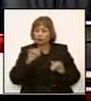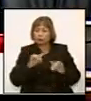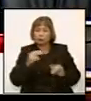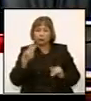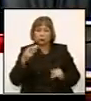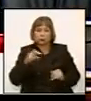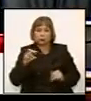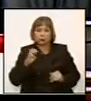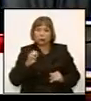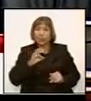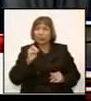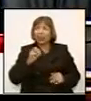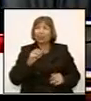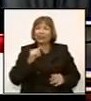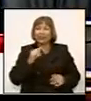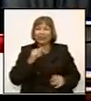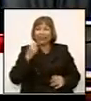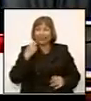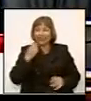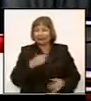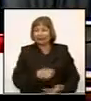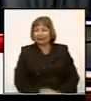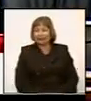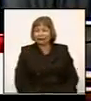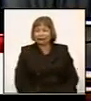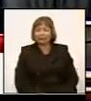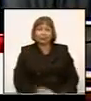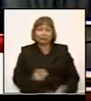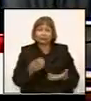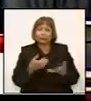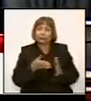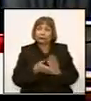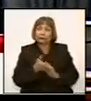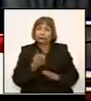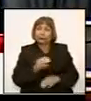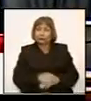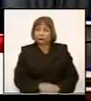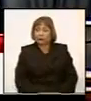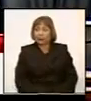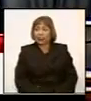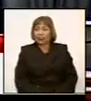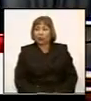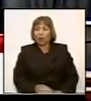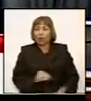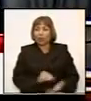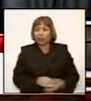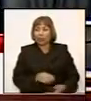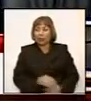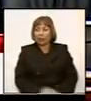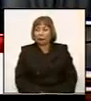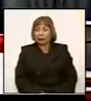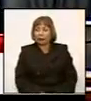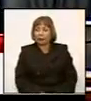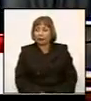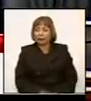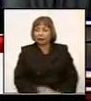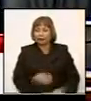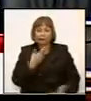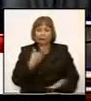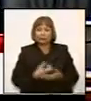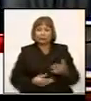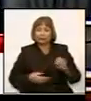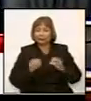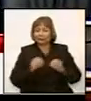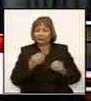Divo y que o no me va a pagar o no se va a querer ir. Y si lo firma voluntariamente, está aceptando